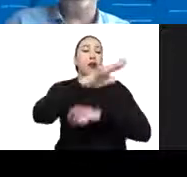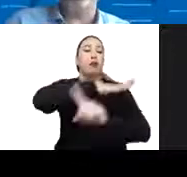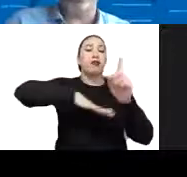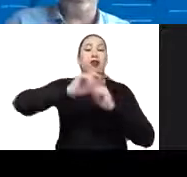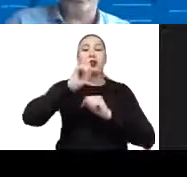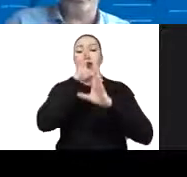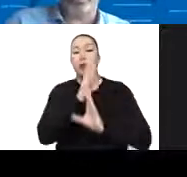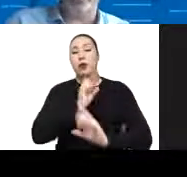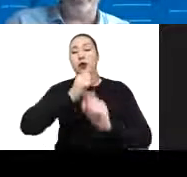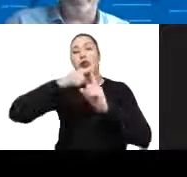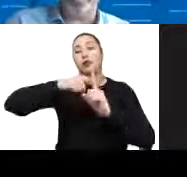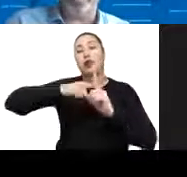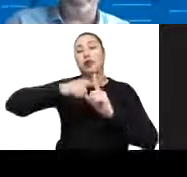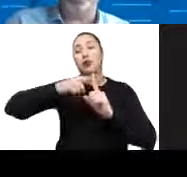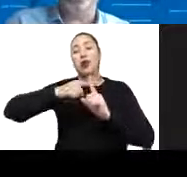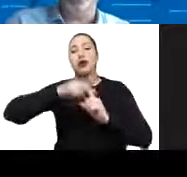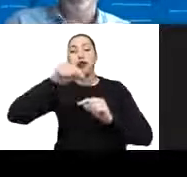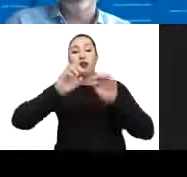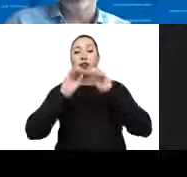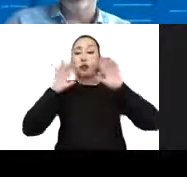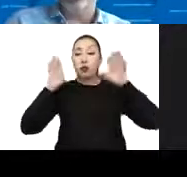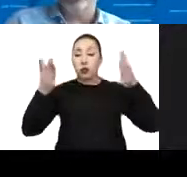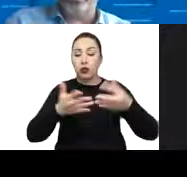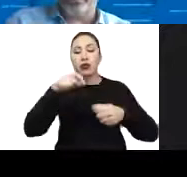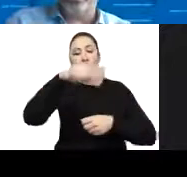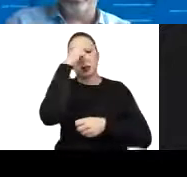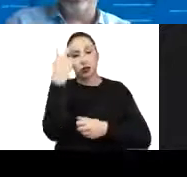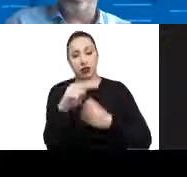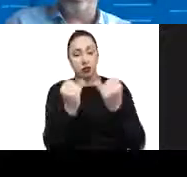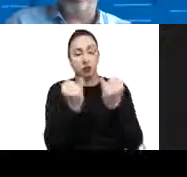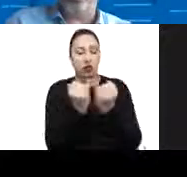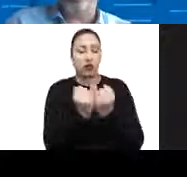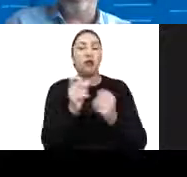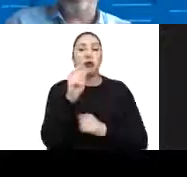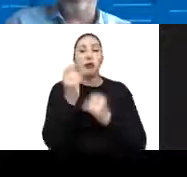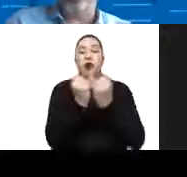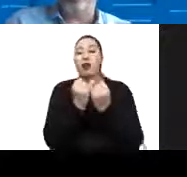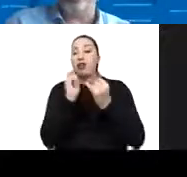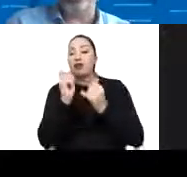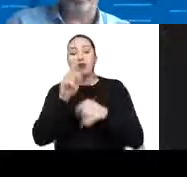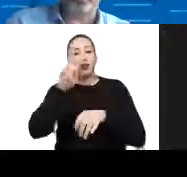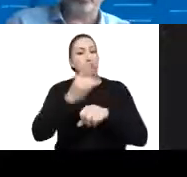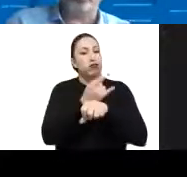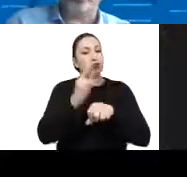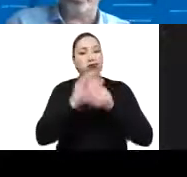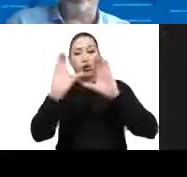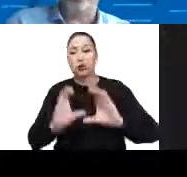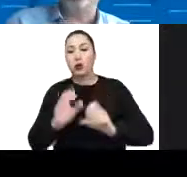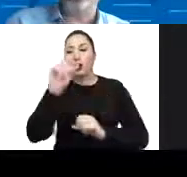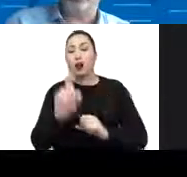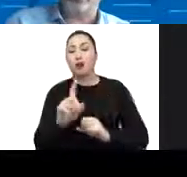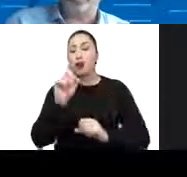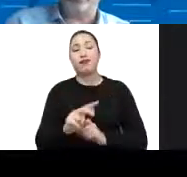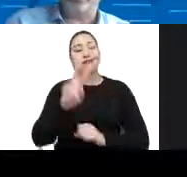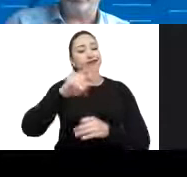a nivel país y a nivel global, ¿no? Hay muchas ineficiencias de gestión con temas de, obviamente, bueno, corrupción,